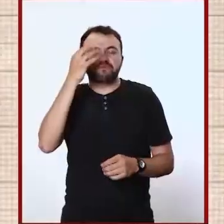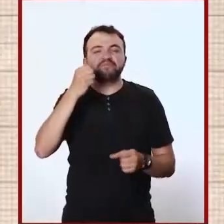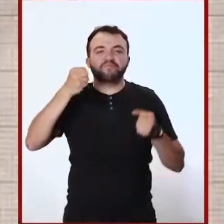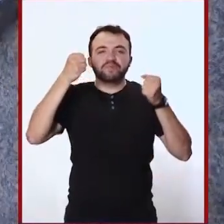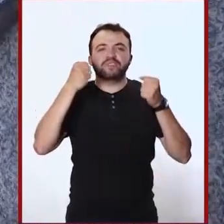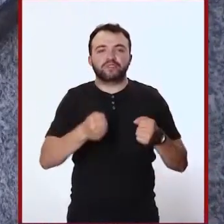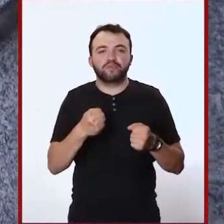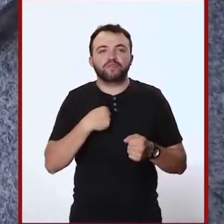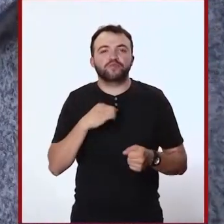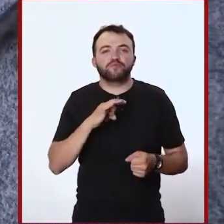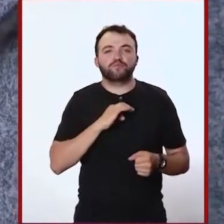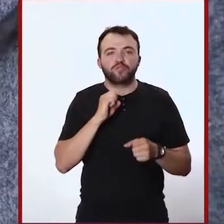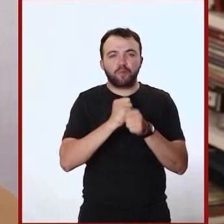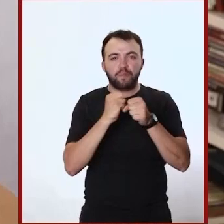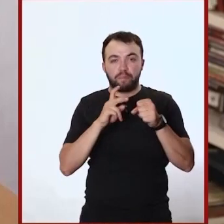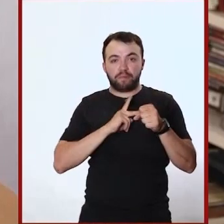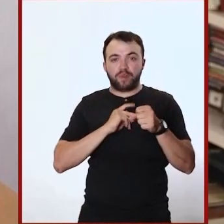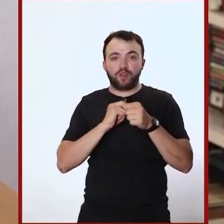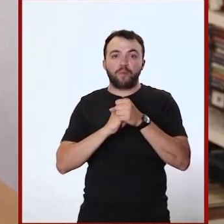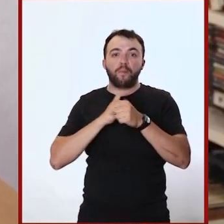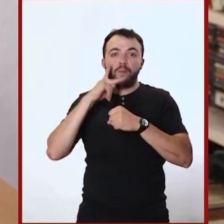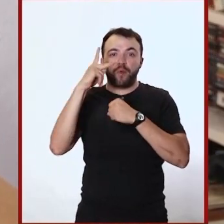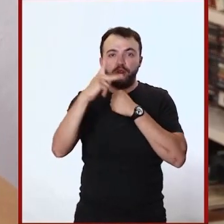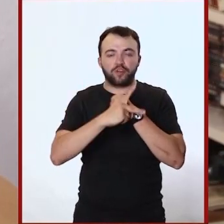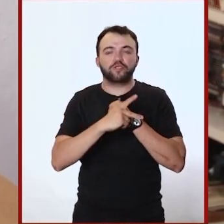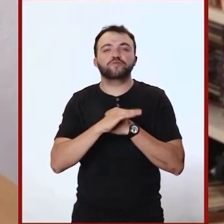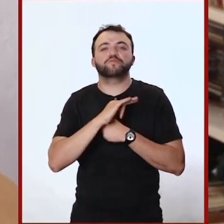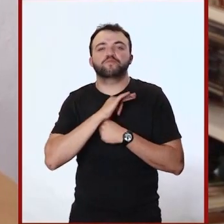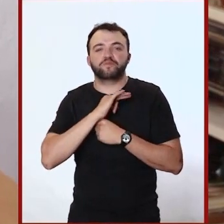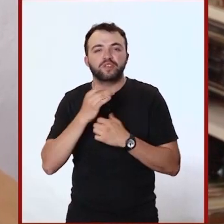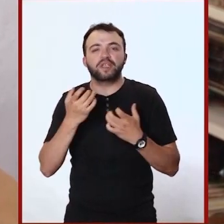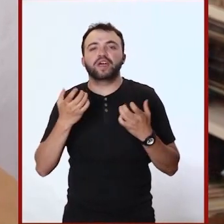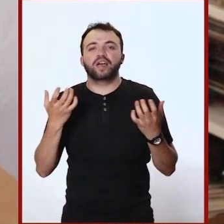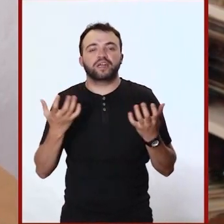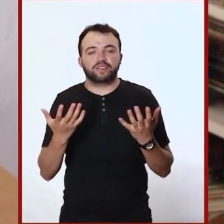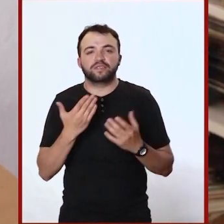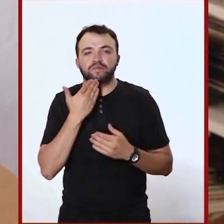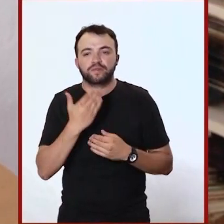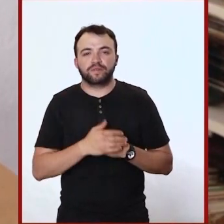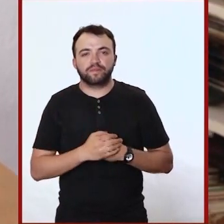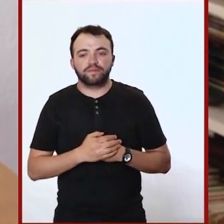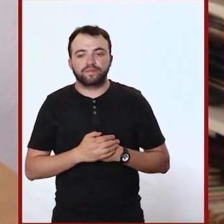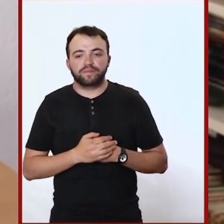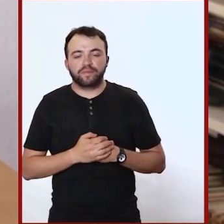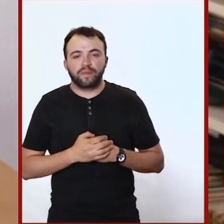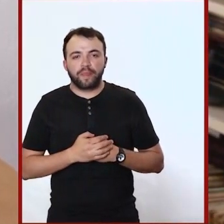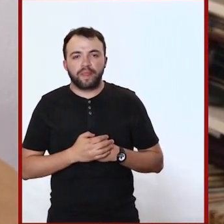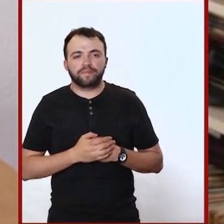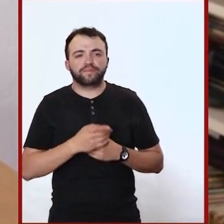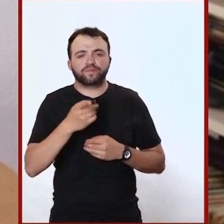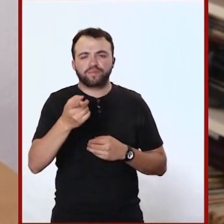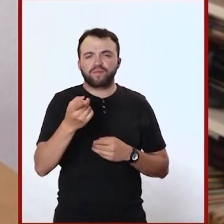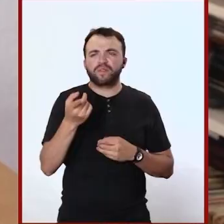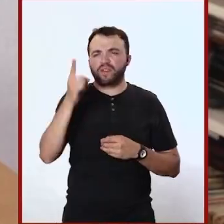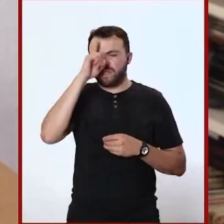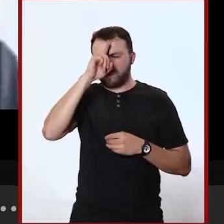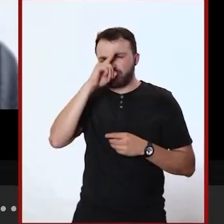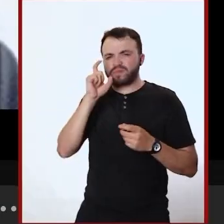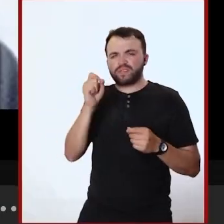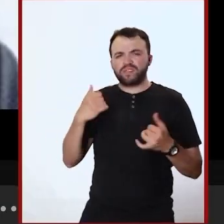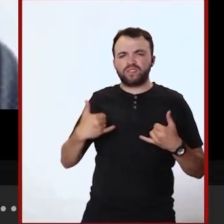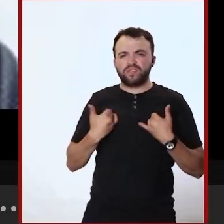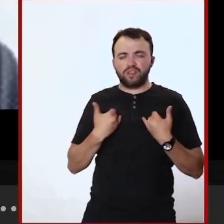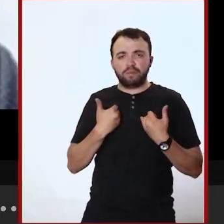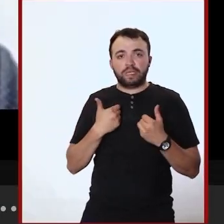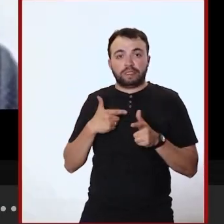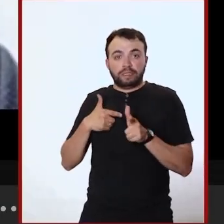nos propongamos. ¿Tú qué le recomendarías a los jóvenes? ¿Continuar con sus estudios o empezar a incursionar en la vida laboral? Creo que es fundamental